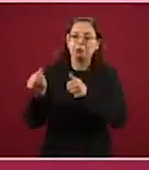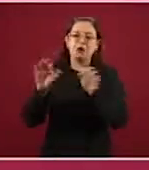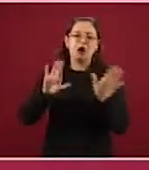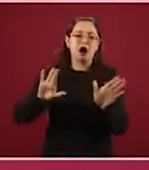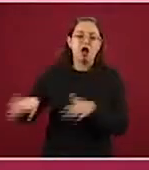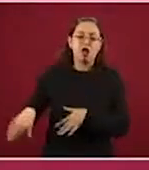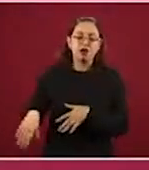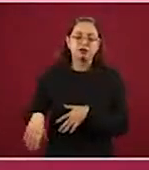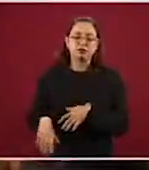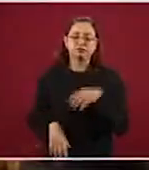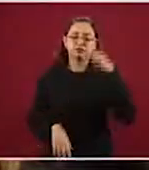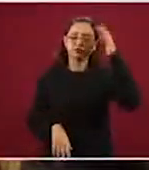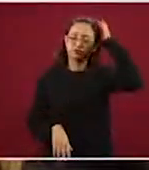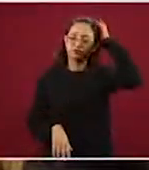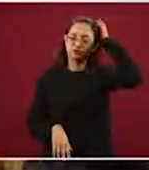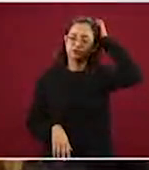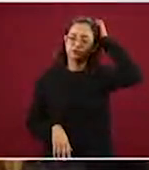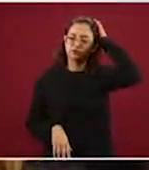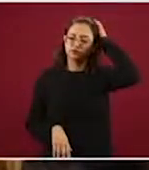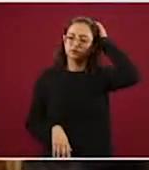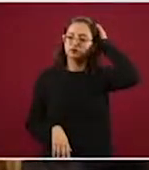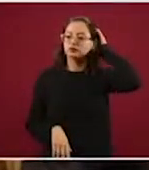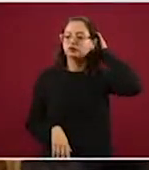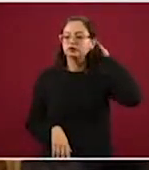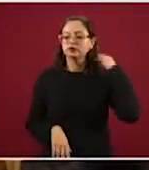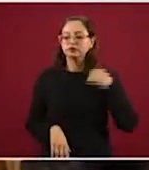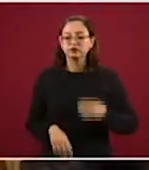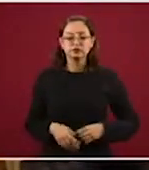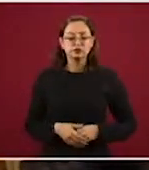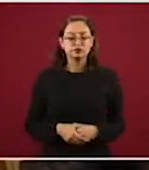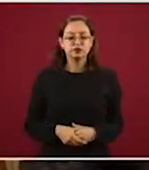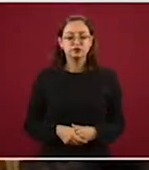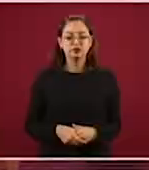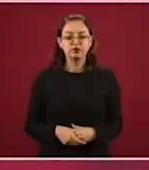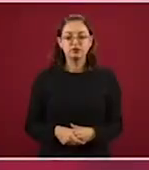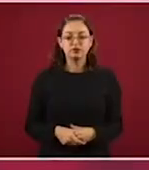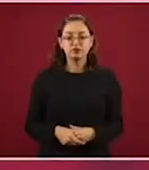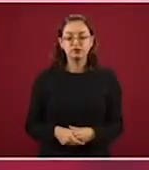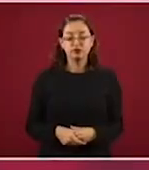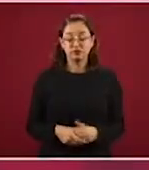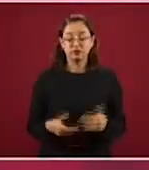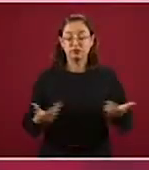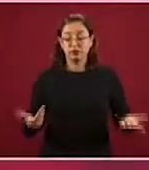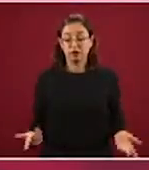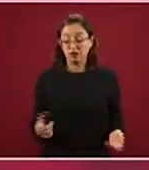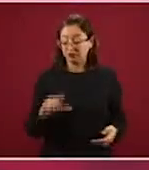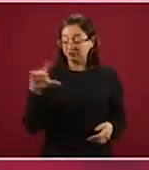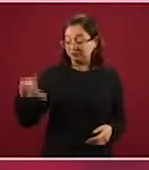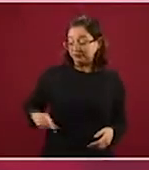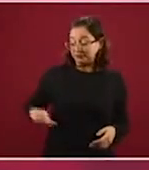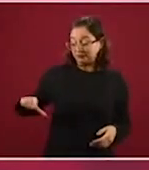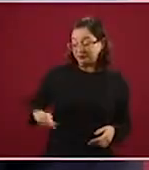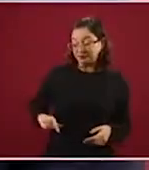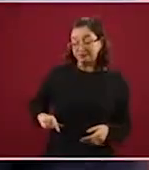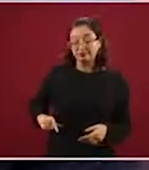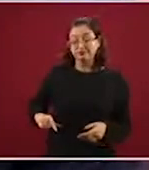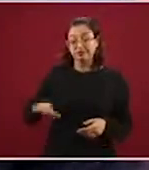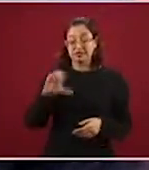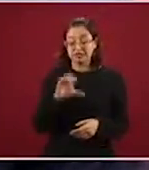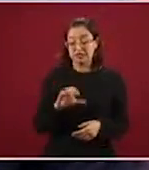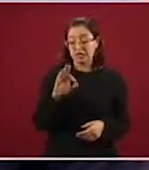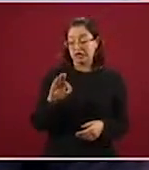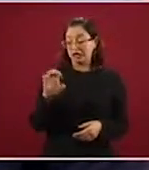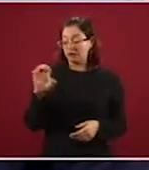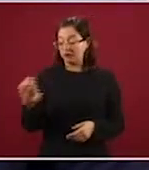dejado de lado si no es por el estado si no es por la comisión federal de